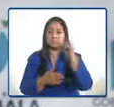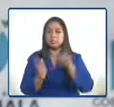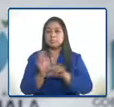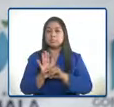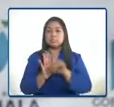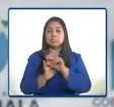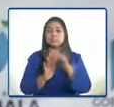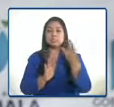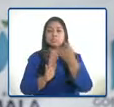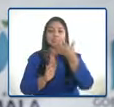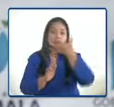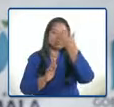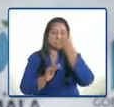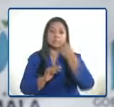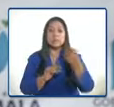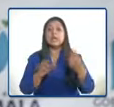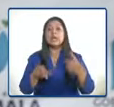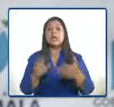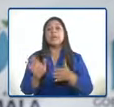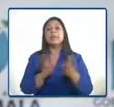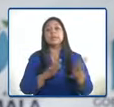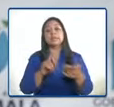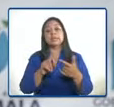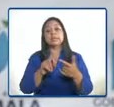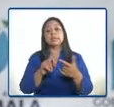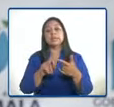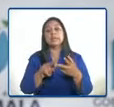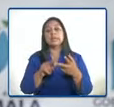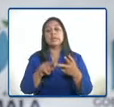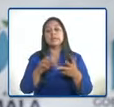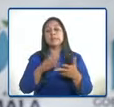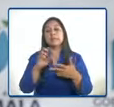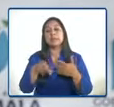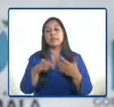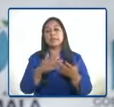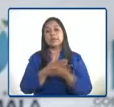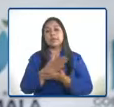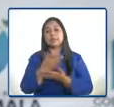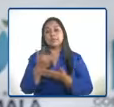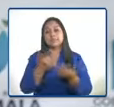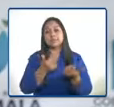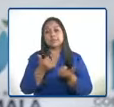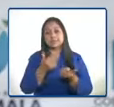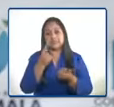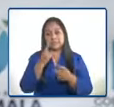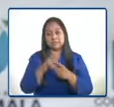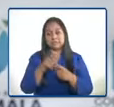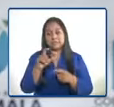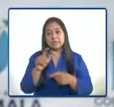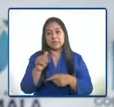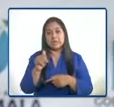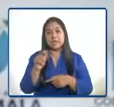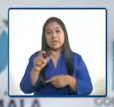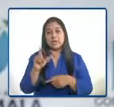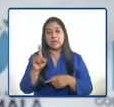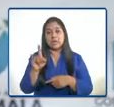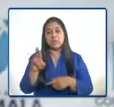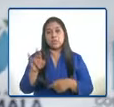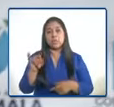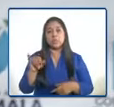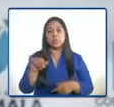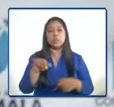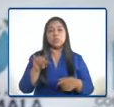Este programa en Derecho Administrativo además cuenta con el apoyo de la Universidad La Coruña de España, así